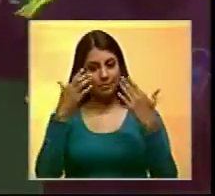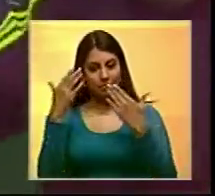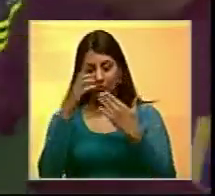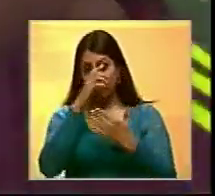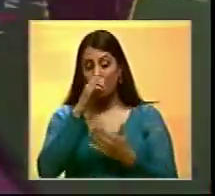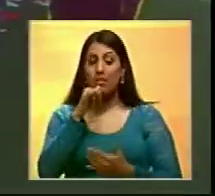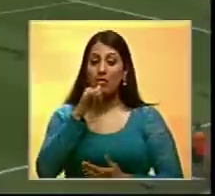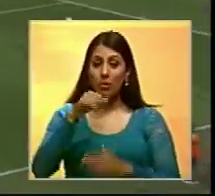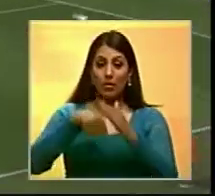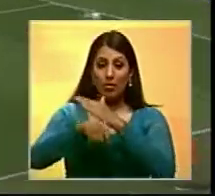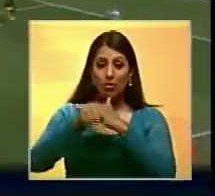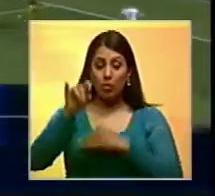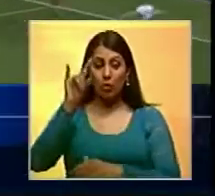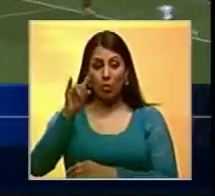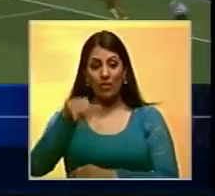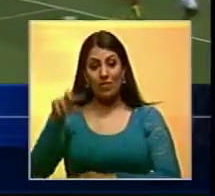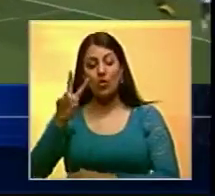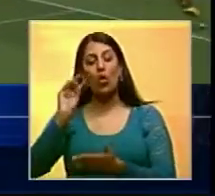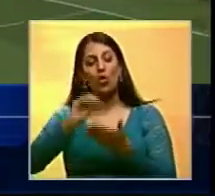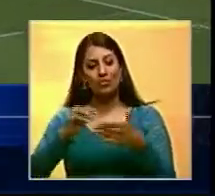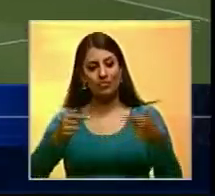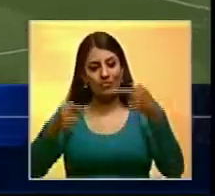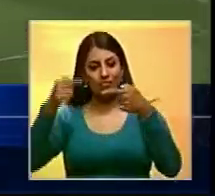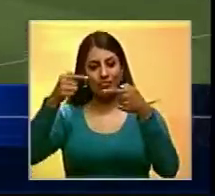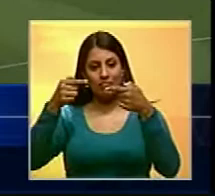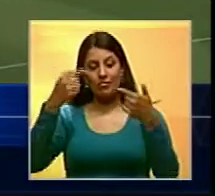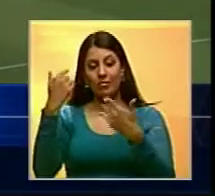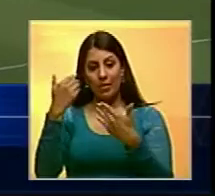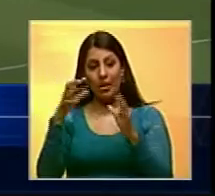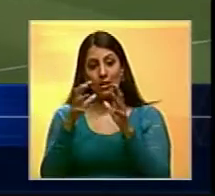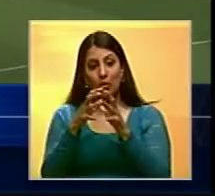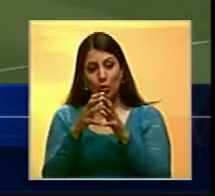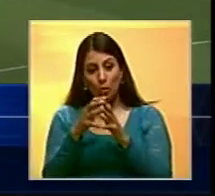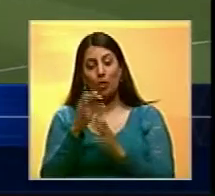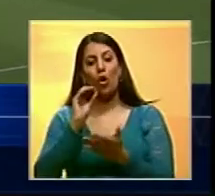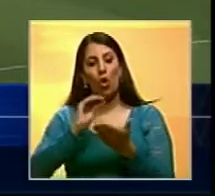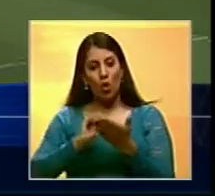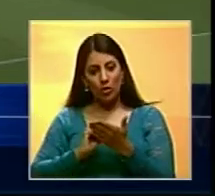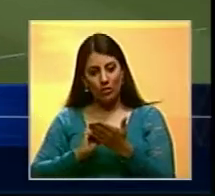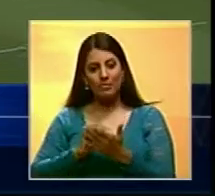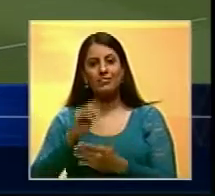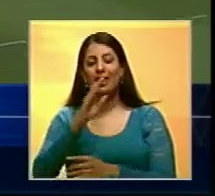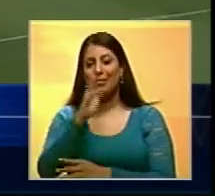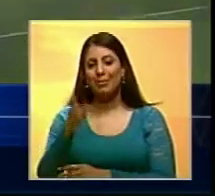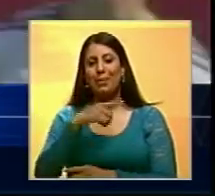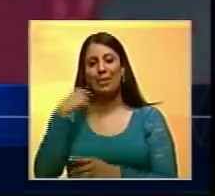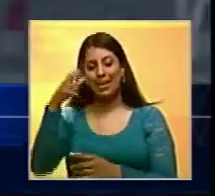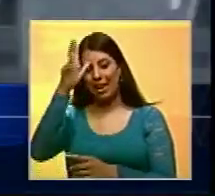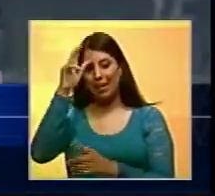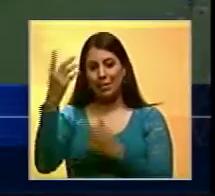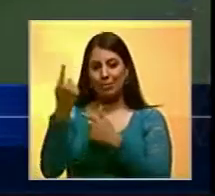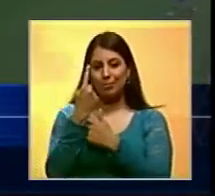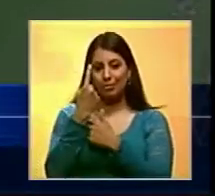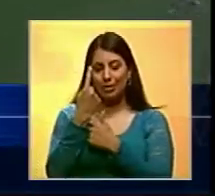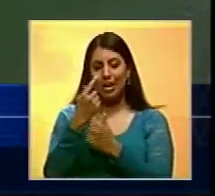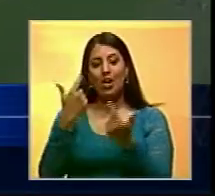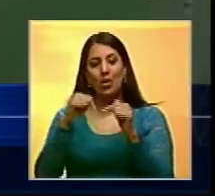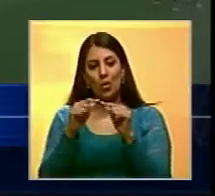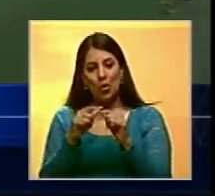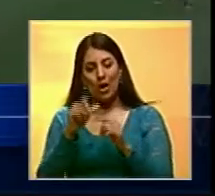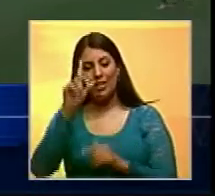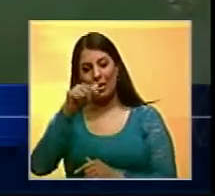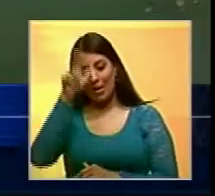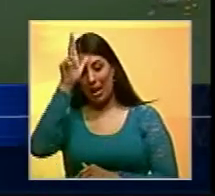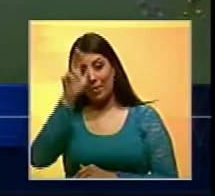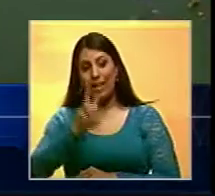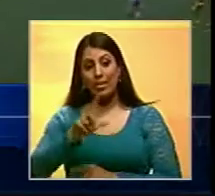En notas del fútbol, este lunes Venezuela debutó en el Mundial Femenino Sub-20 de Papúa Nueva Guinea con derrota ante la vigente campeona de la categoría, Alemania,